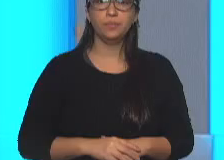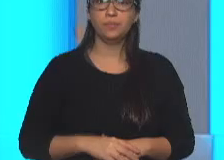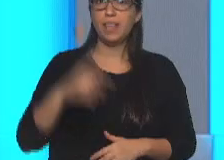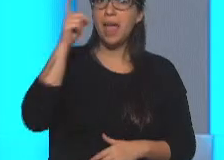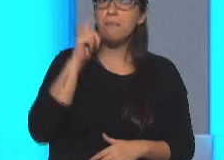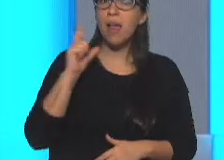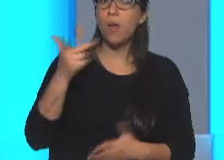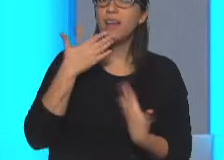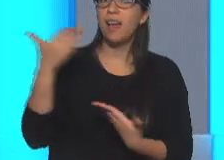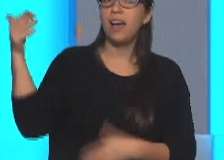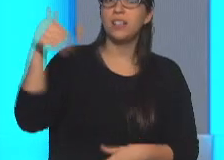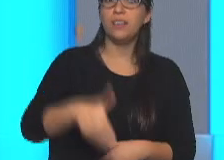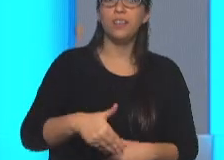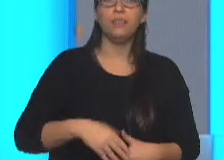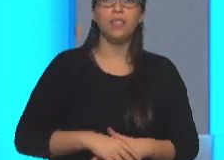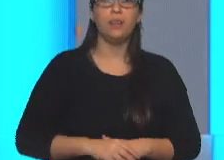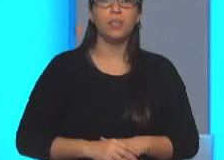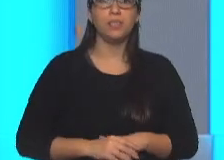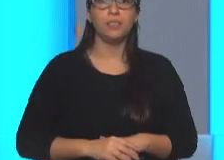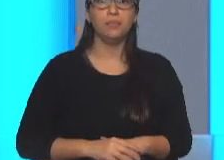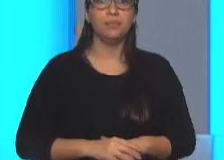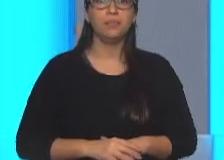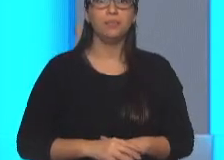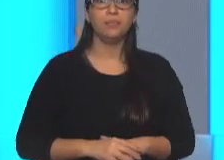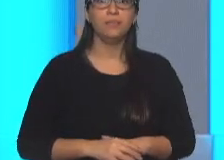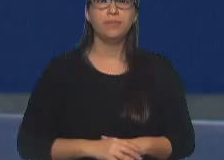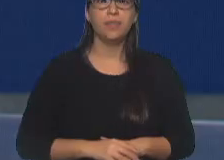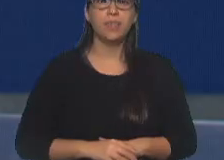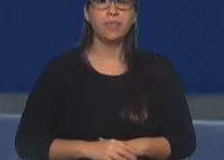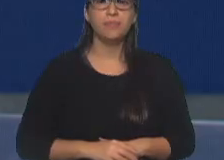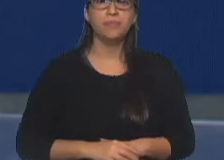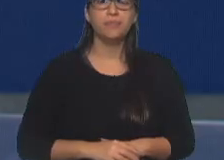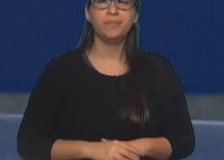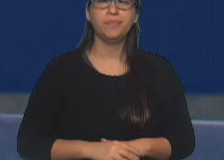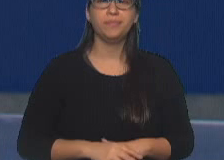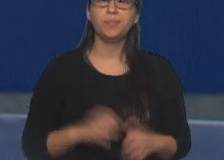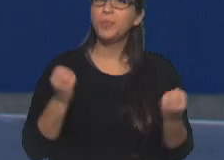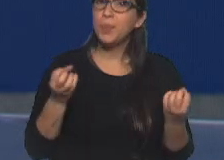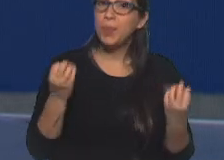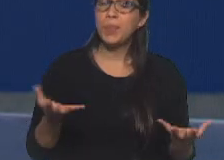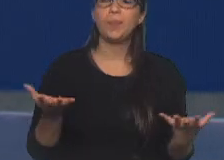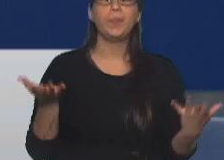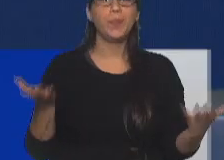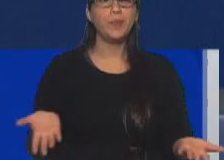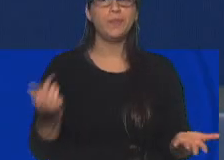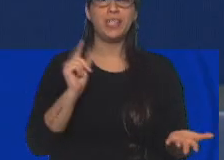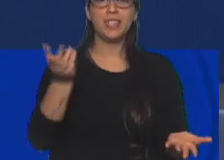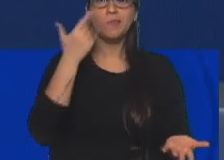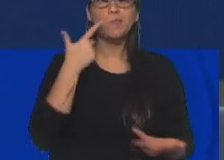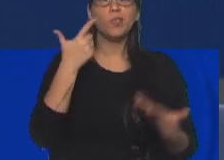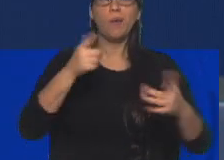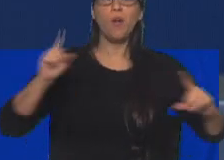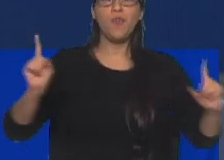Emanuel, gracias por venir, un placer, ¿eh? No, gracias por la invitación. Bueno, cientista. Cientista Ahí político. estamos, Exacto. muy bien. Bueno, a ver, recién compartíamos este informe,